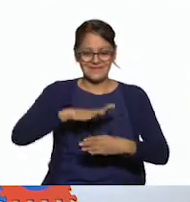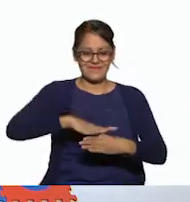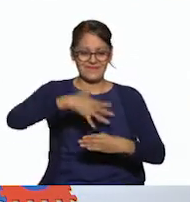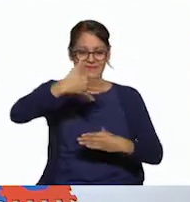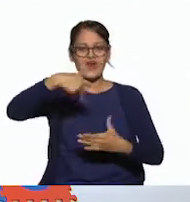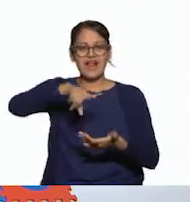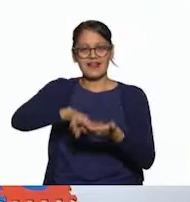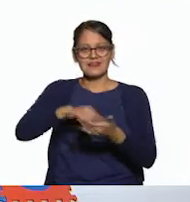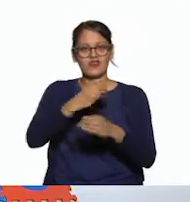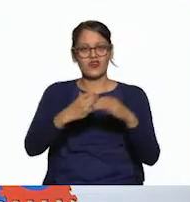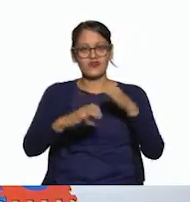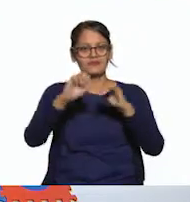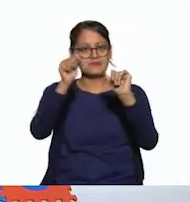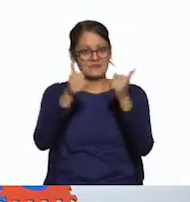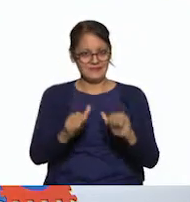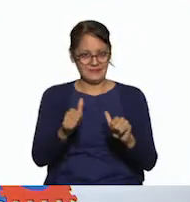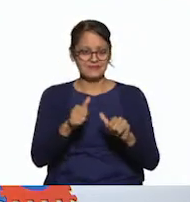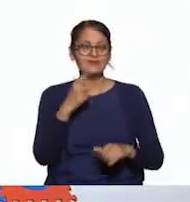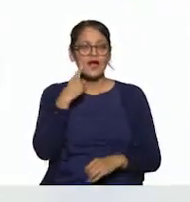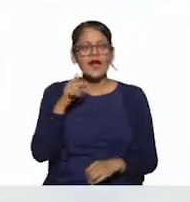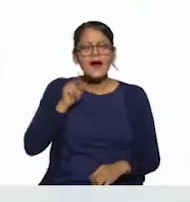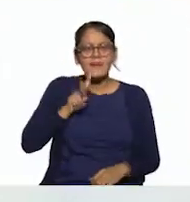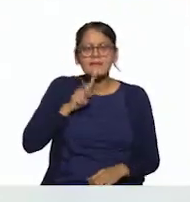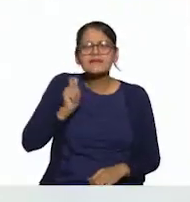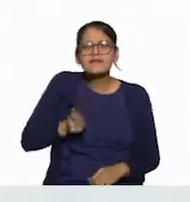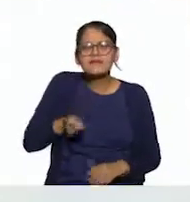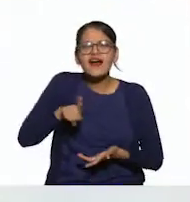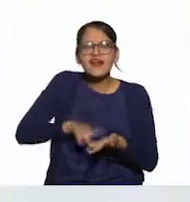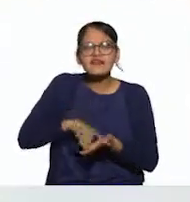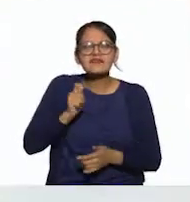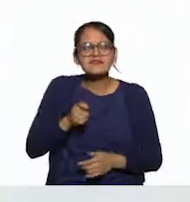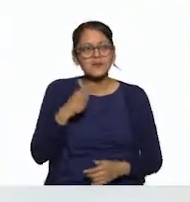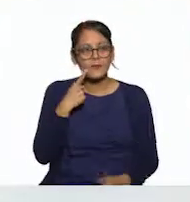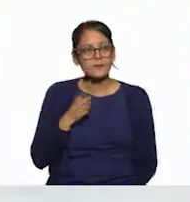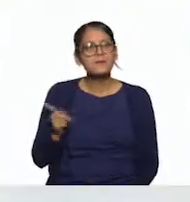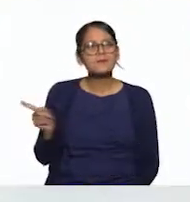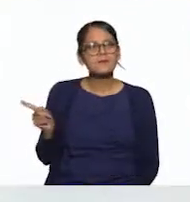arte. A ver qué hay. Vamos a ver qué tiene adentro.